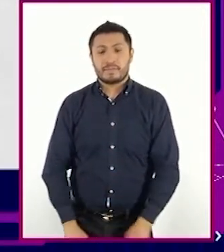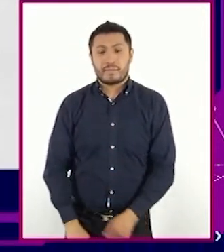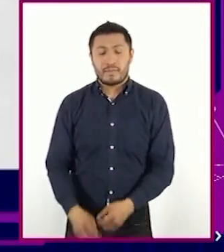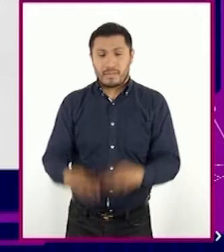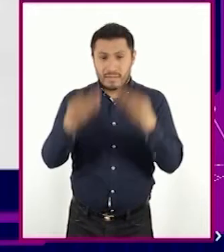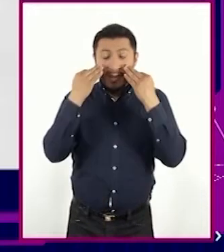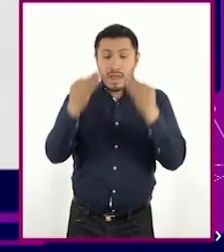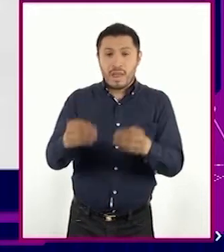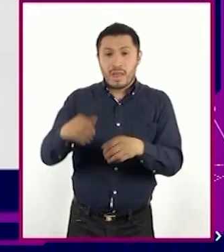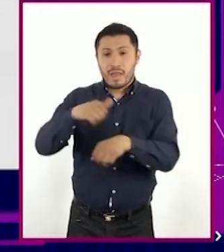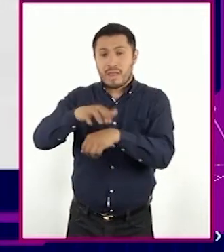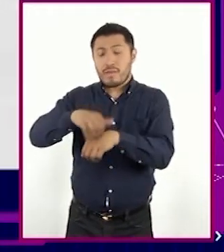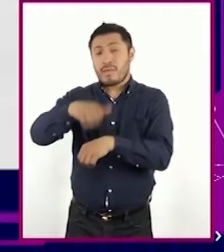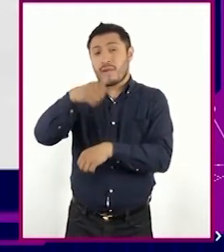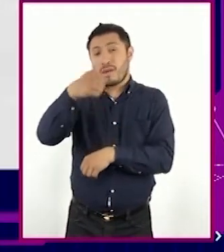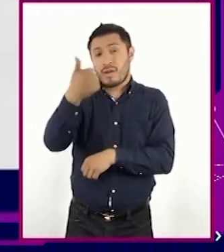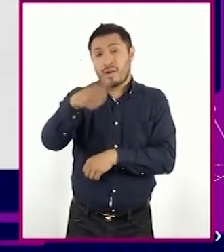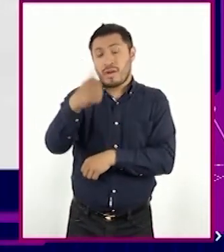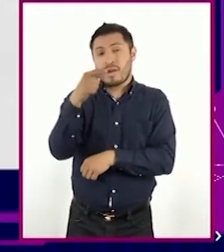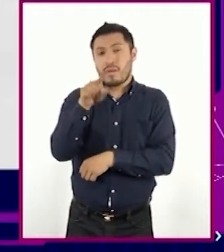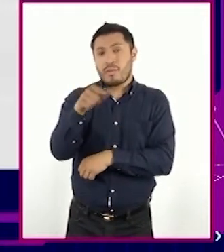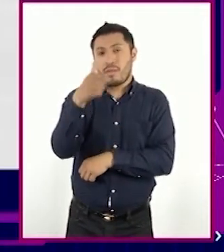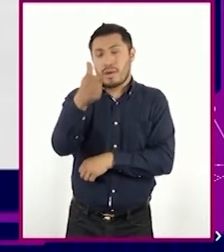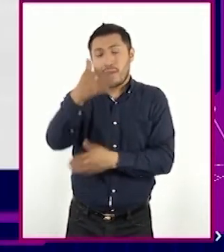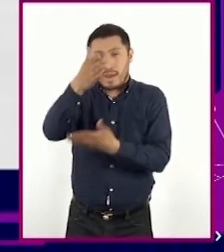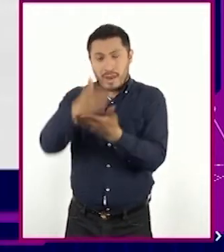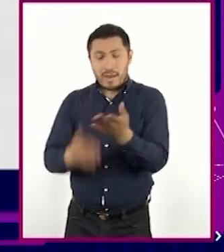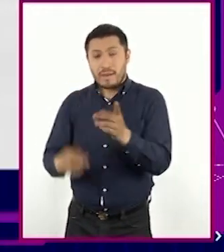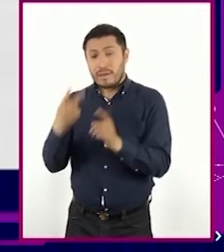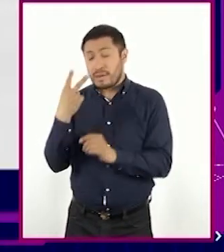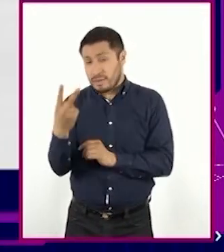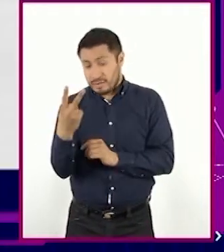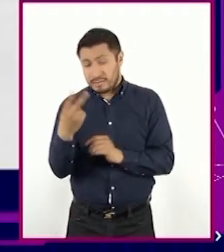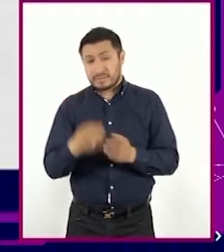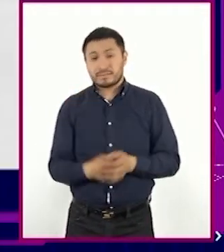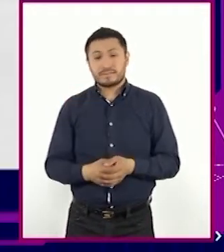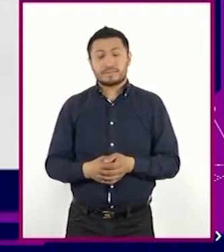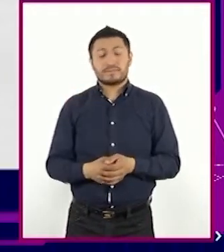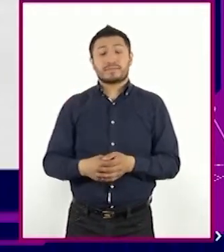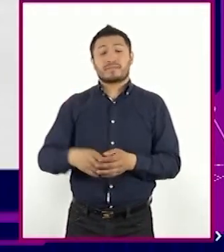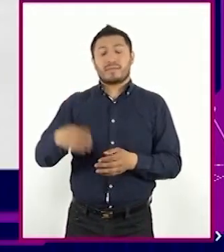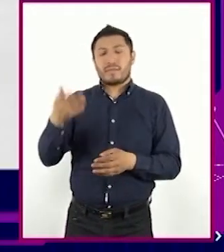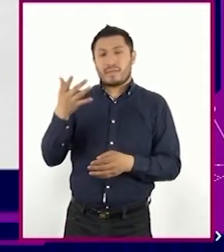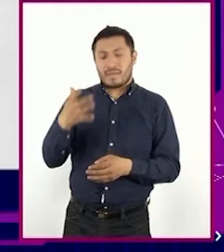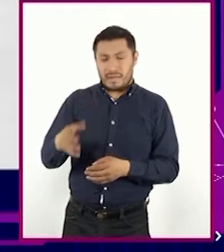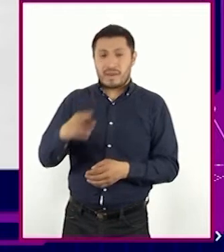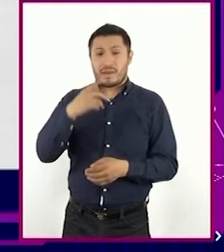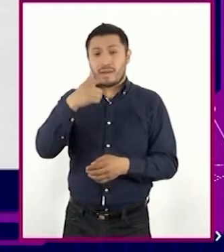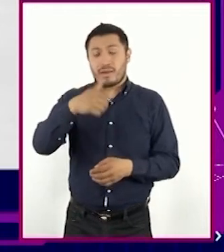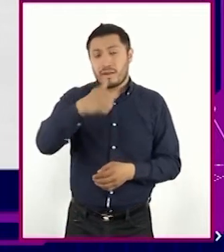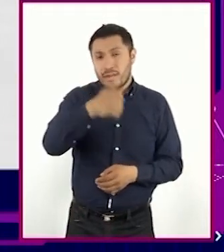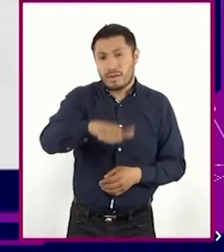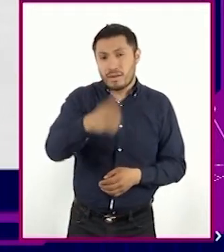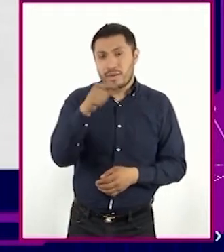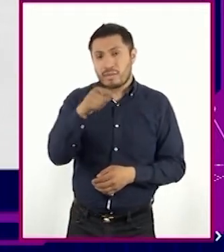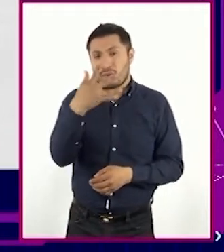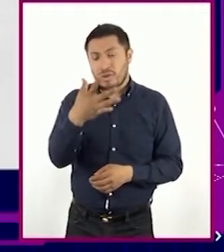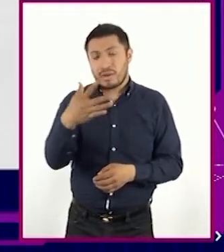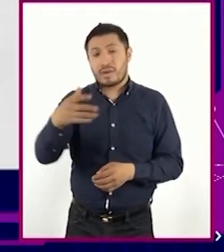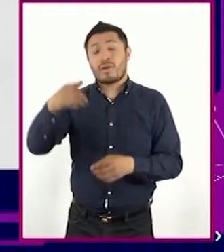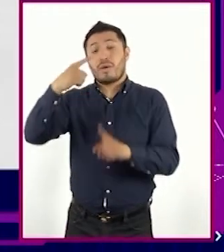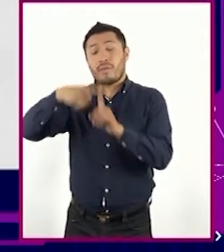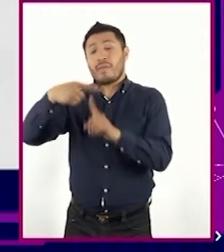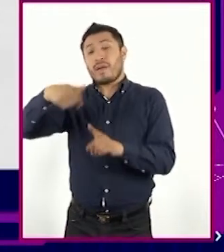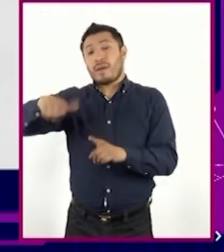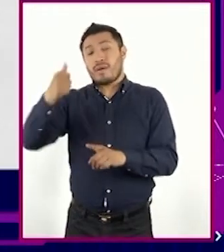Observa que el número 11.6 divide en dos a la segunda mitad y es el promedio de 11.5 y 11.7.